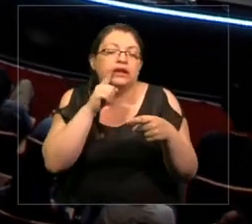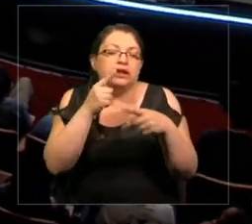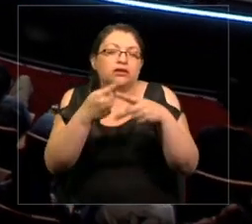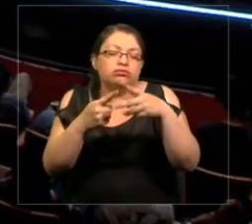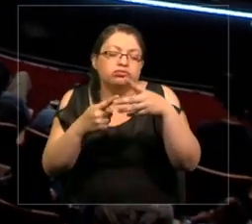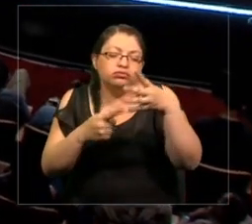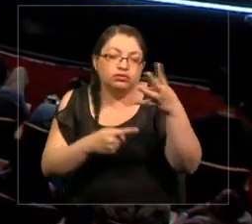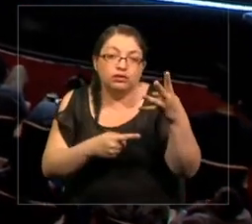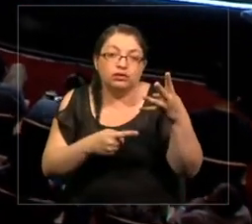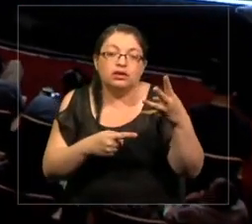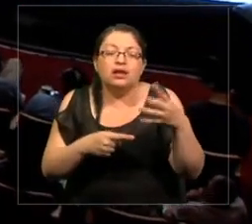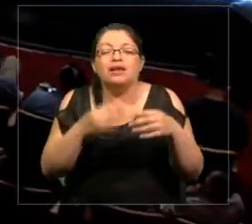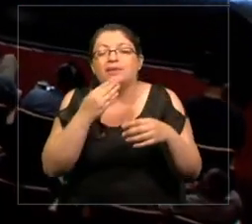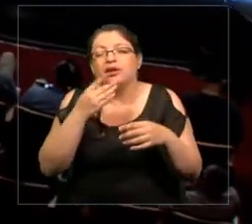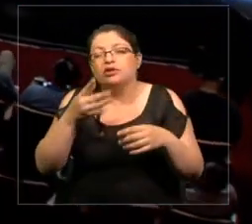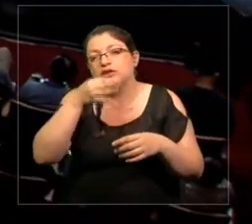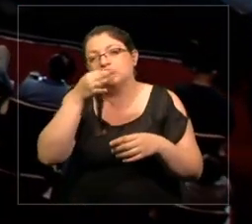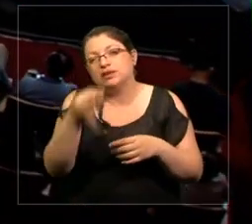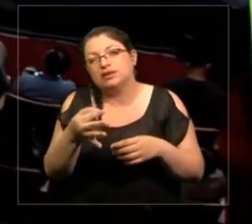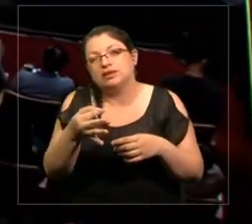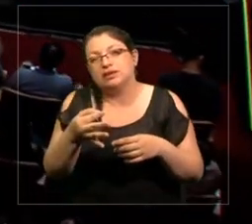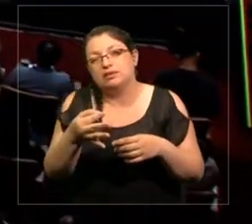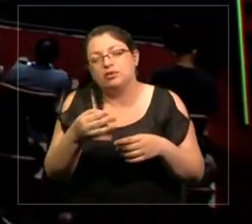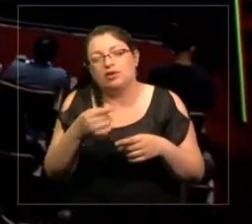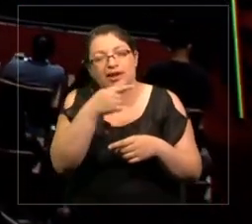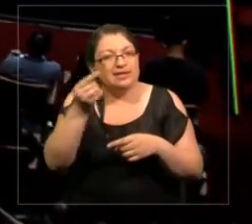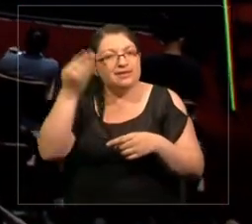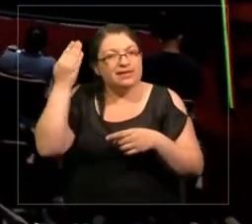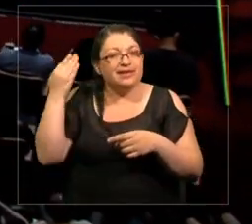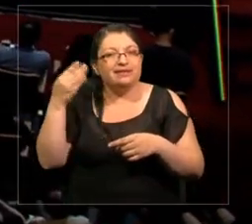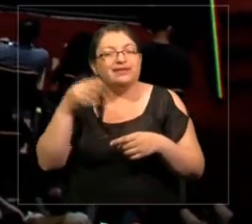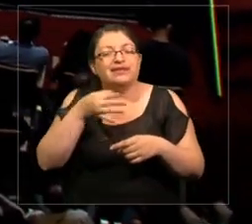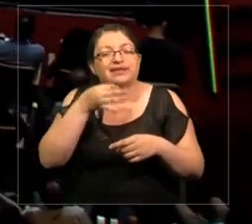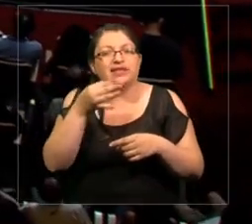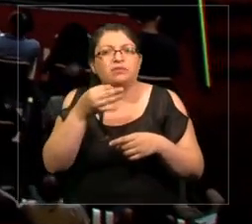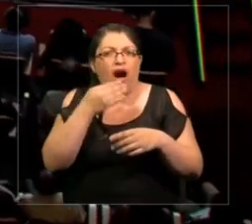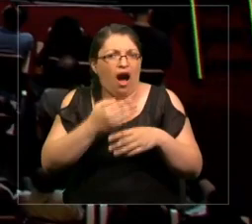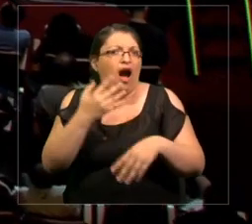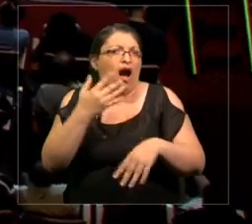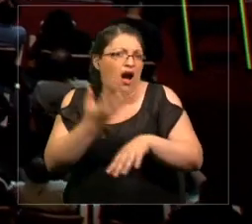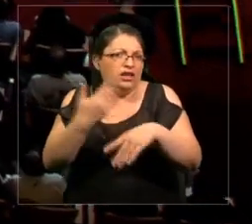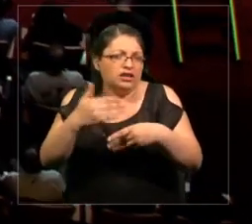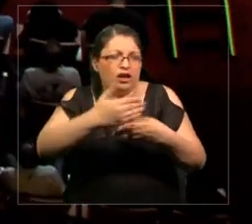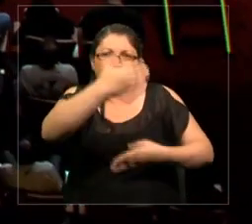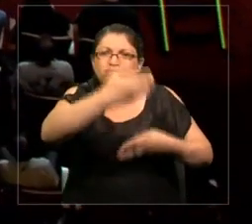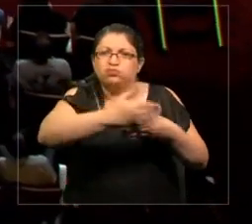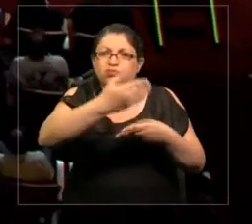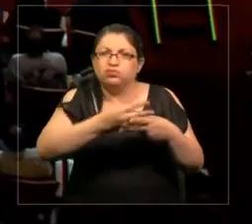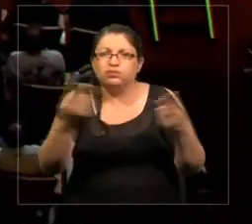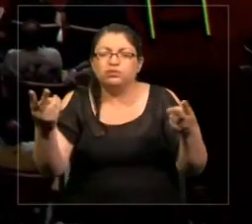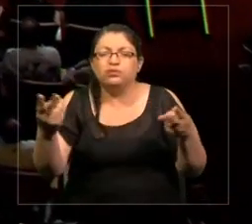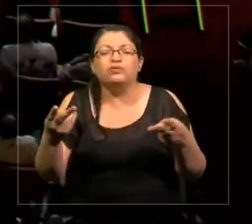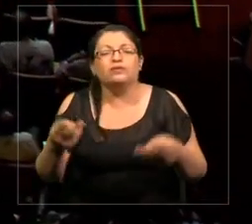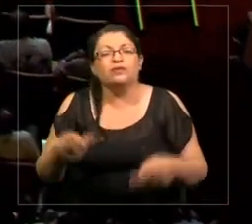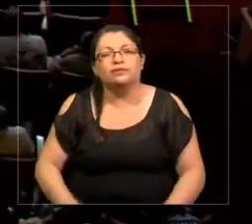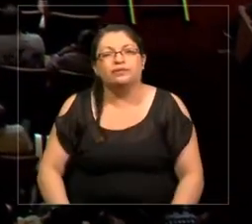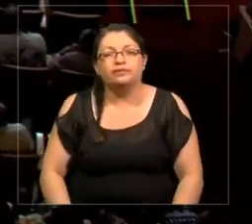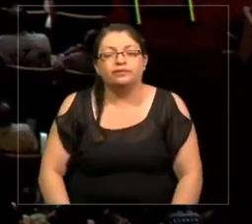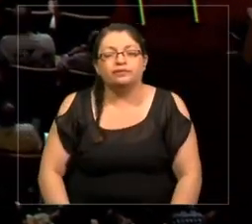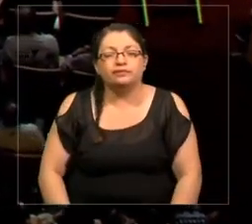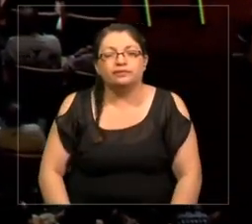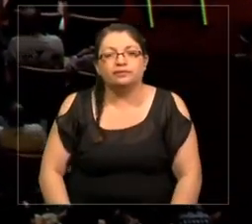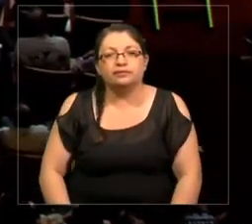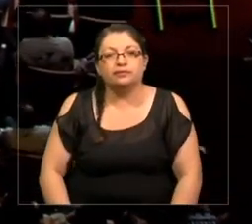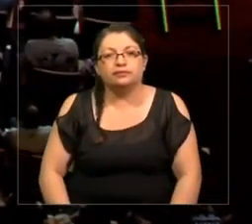ventajas es lo que también llamamos hace la semana pasada salió un artículo que él